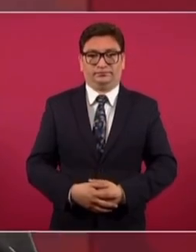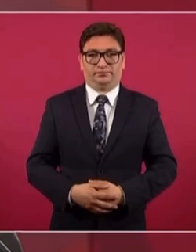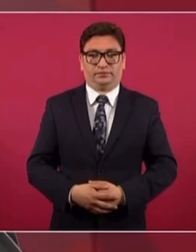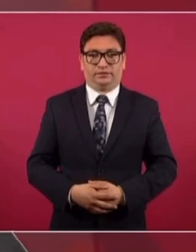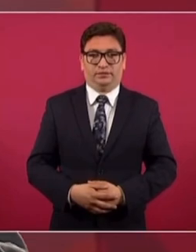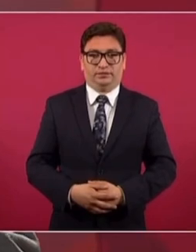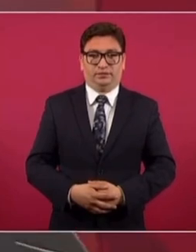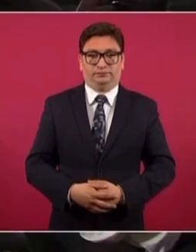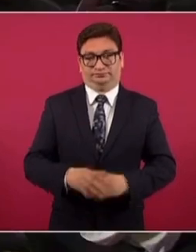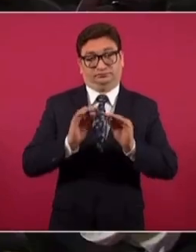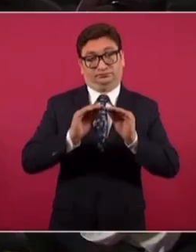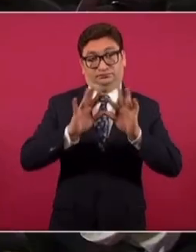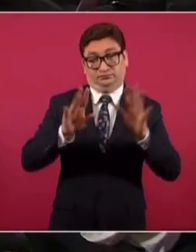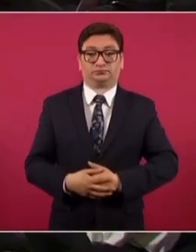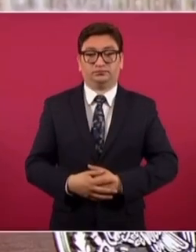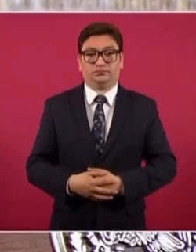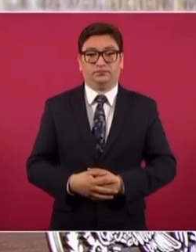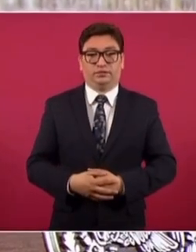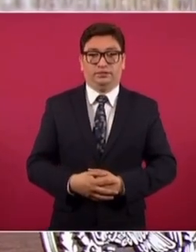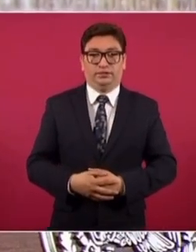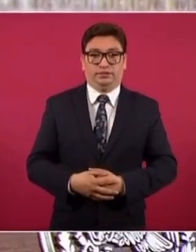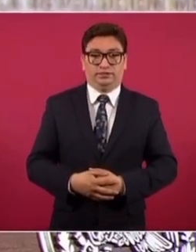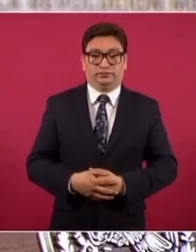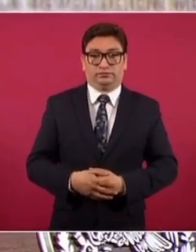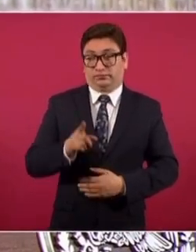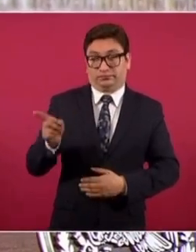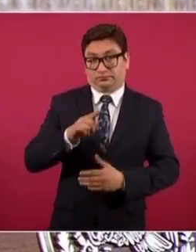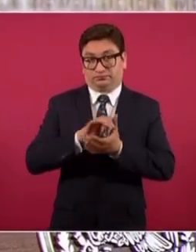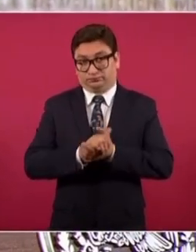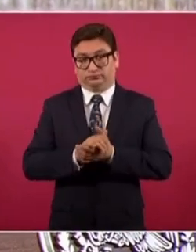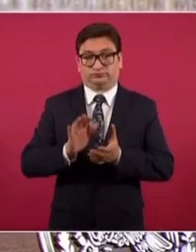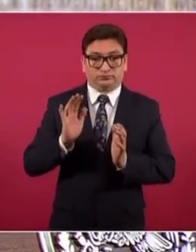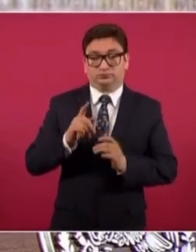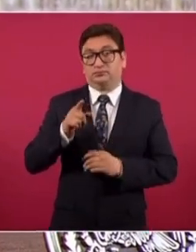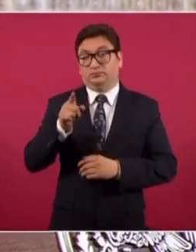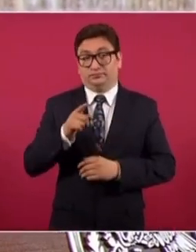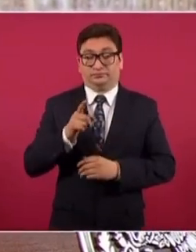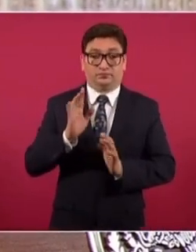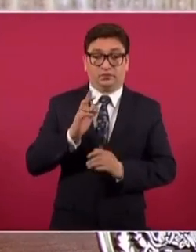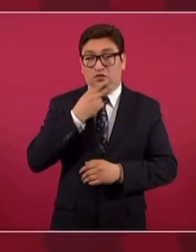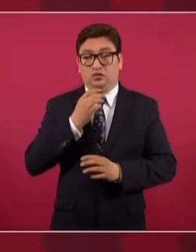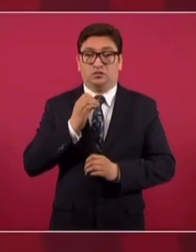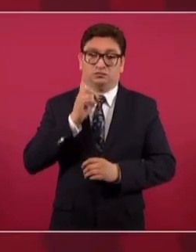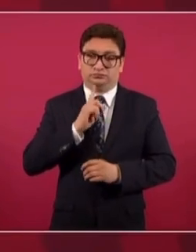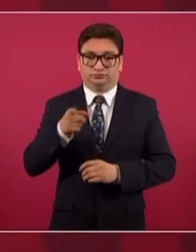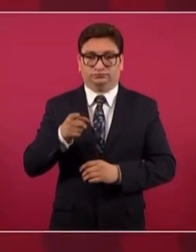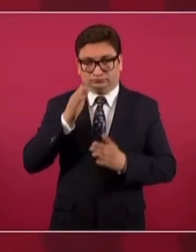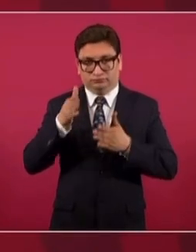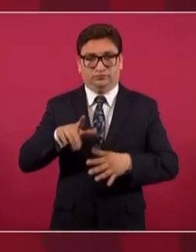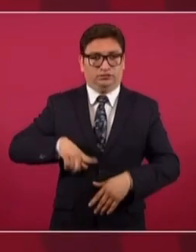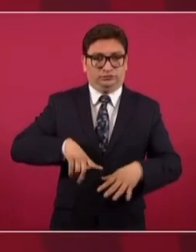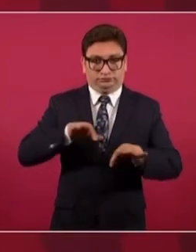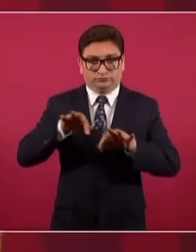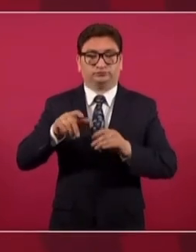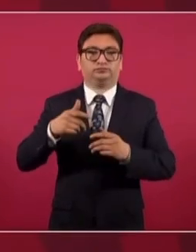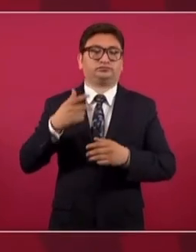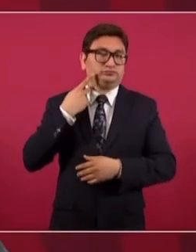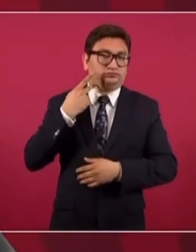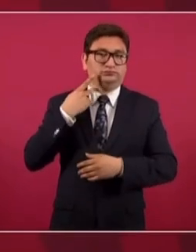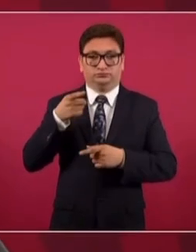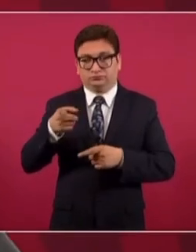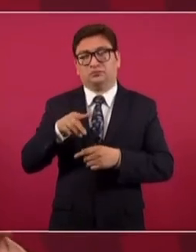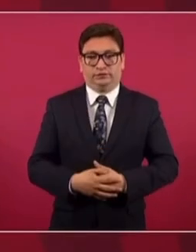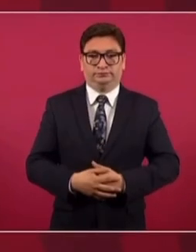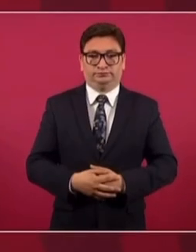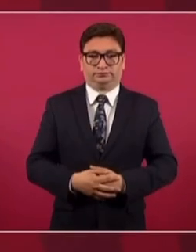que la señora o el señor de una mujer o de un hombre dedicado a la función pública o a la política tiene